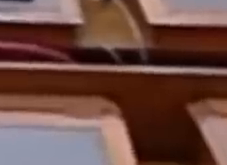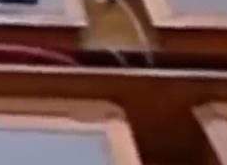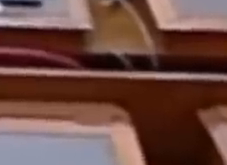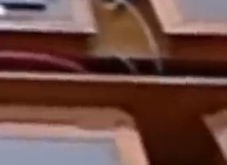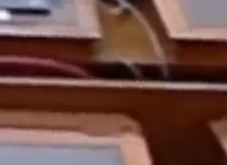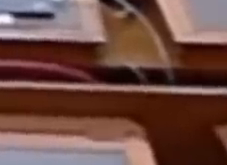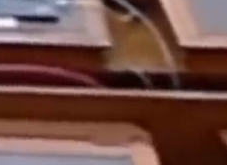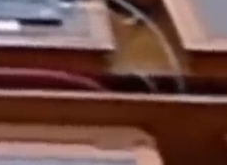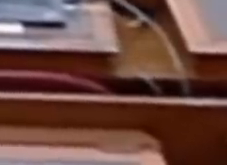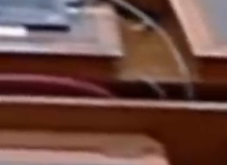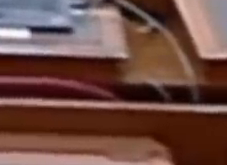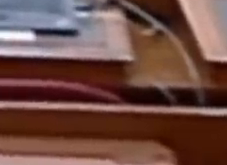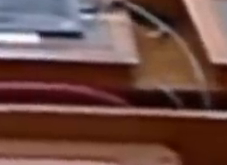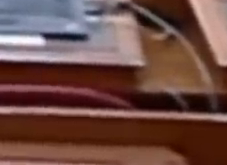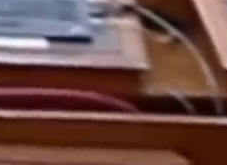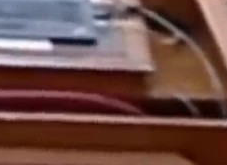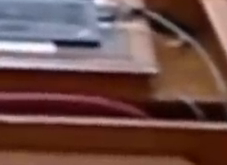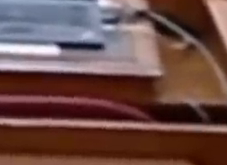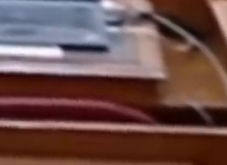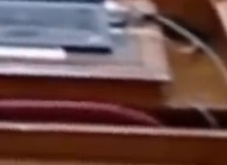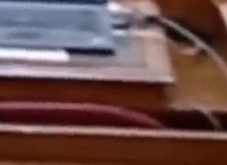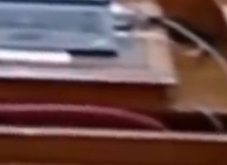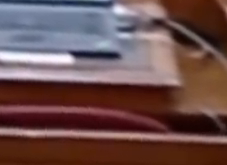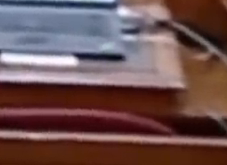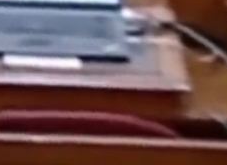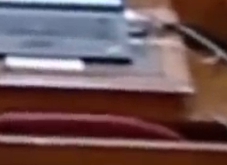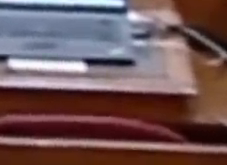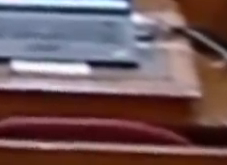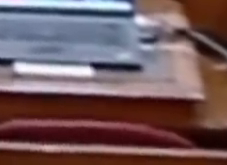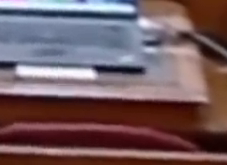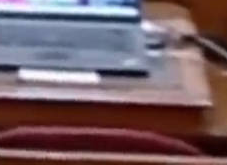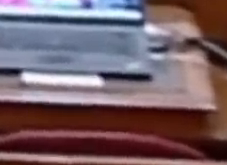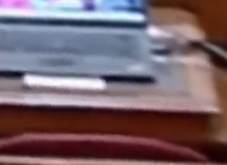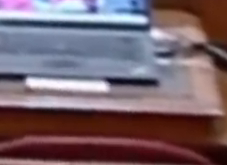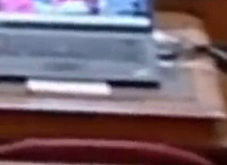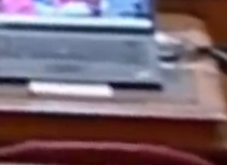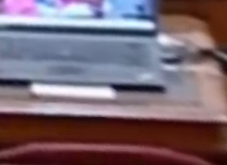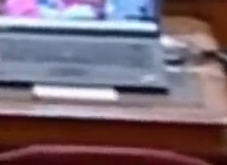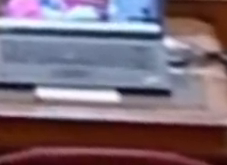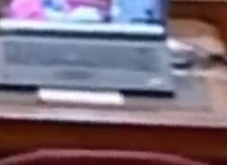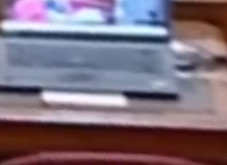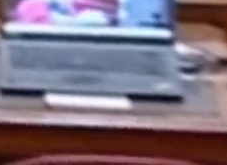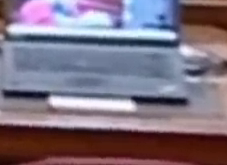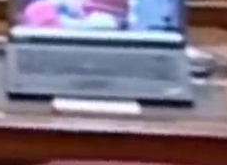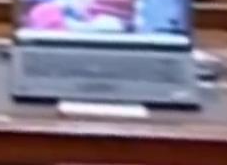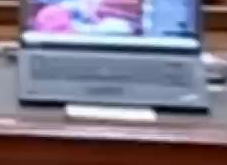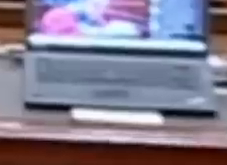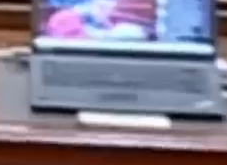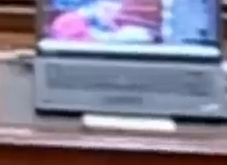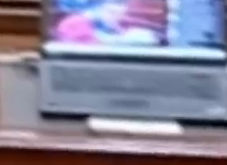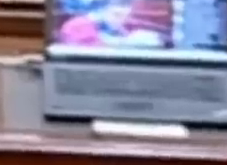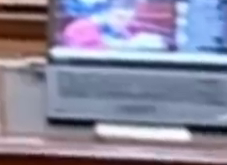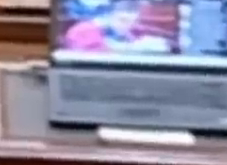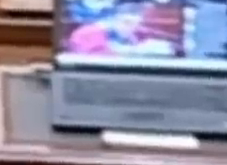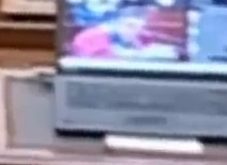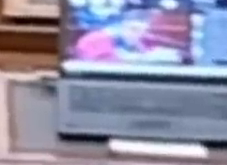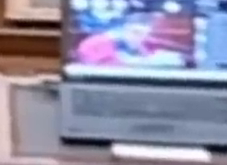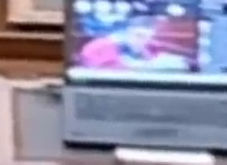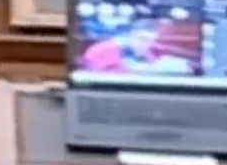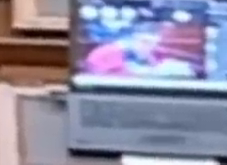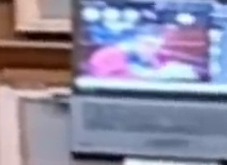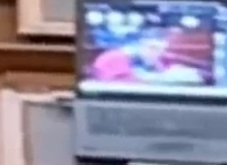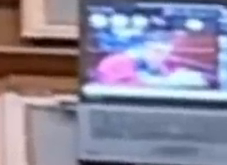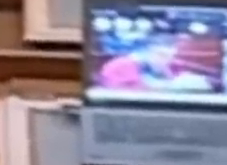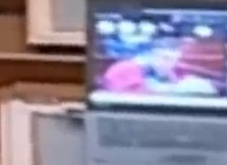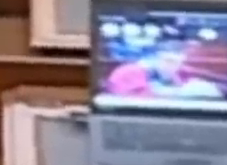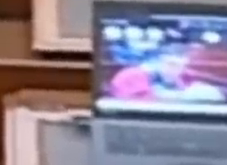está ayudando a esclarecer las noticias que todos hemos tenido conocimiento. Así que reitero el agradecimiento a la señorita